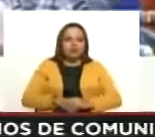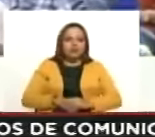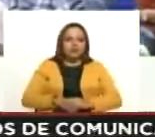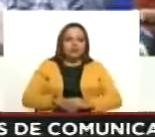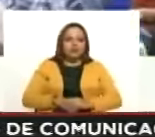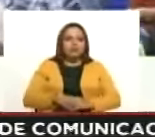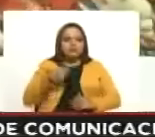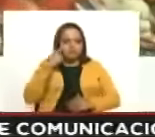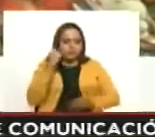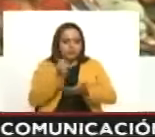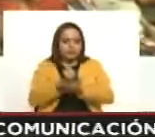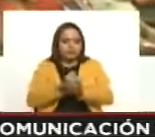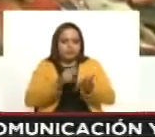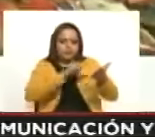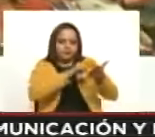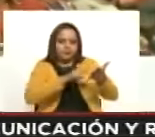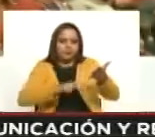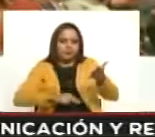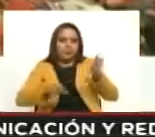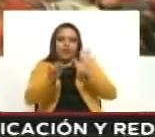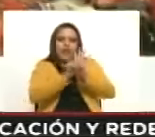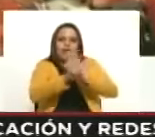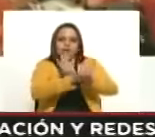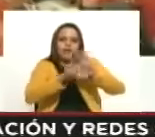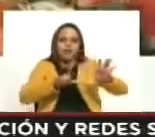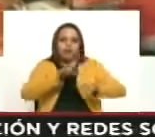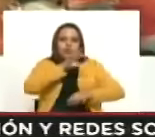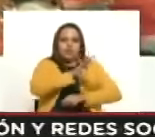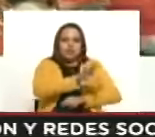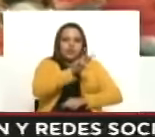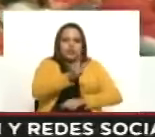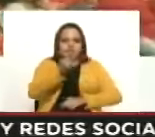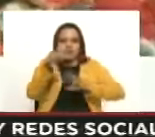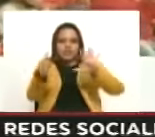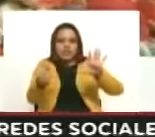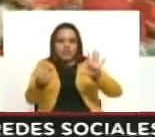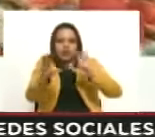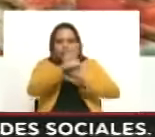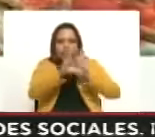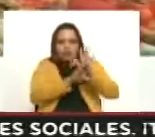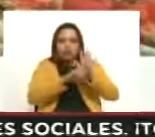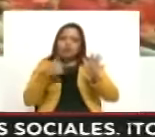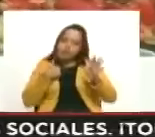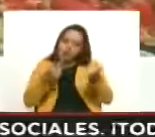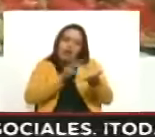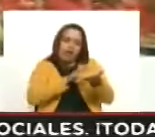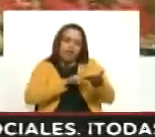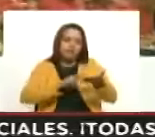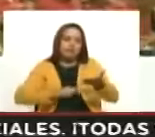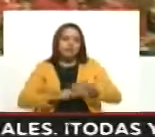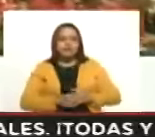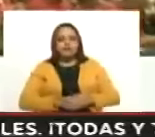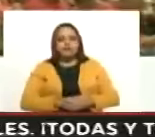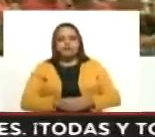Lean el artículo 326 de la Constitución, el que la tenga ahí, yo se los voy a leer.